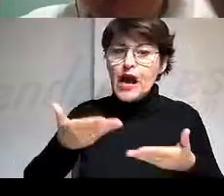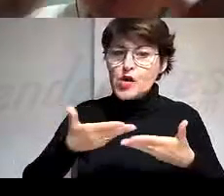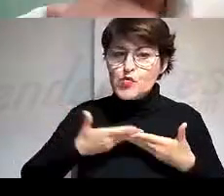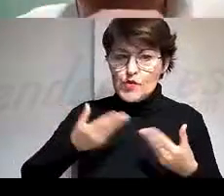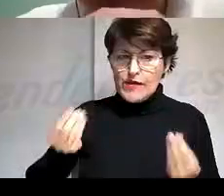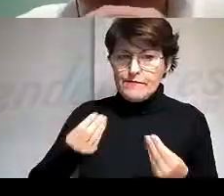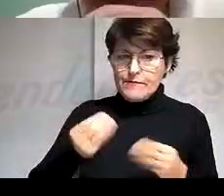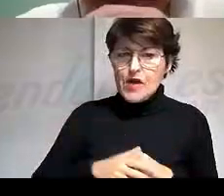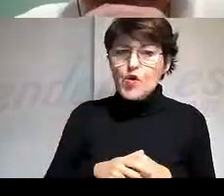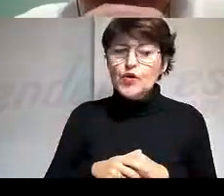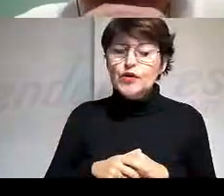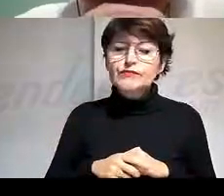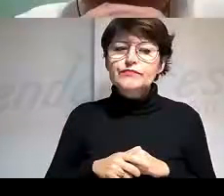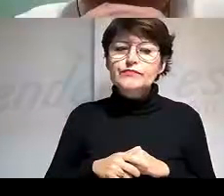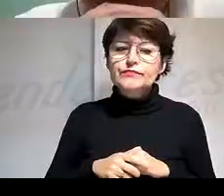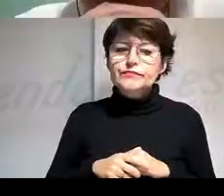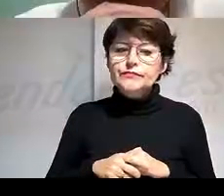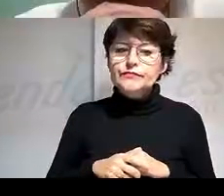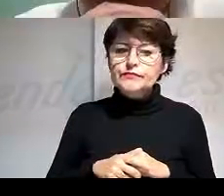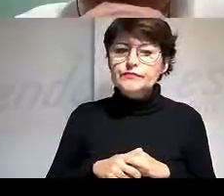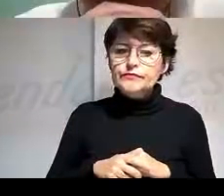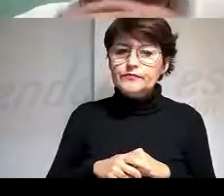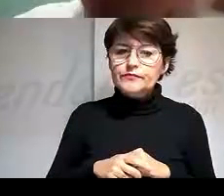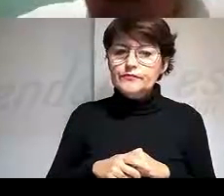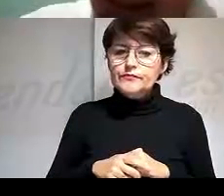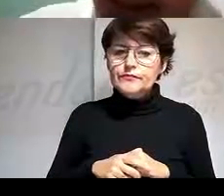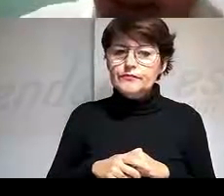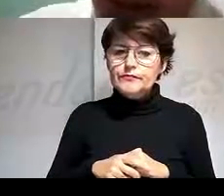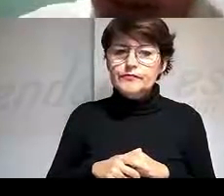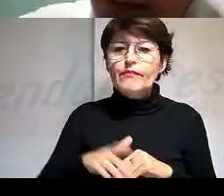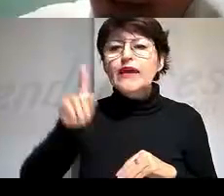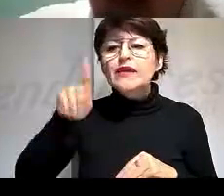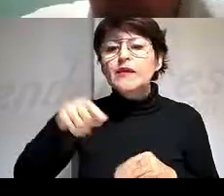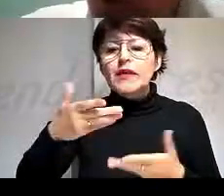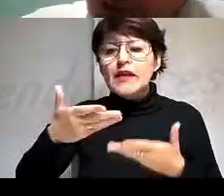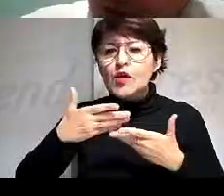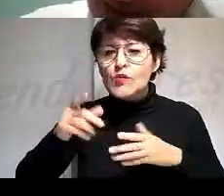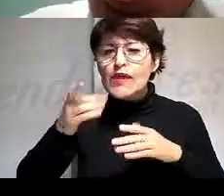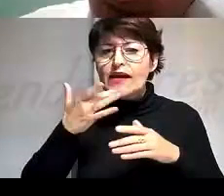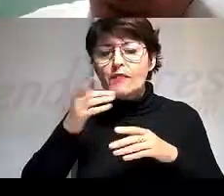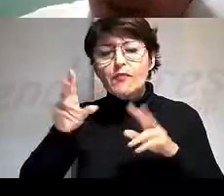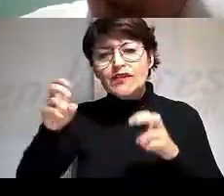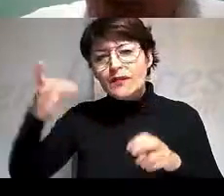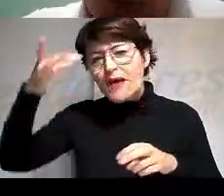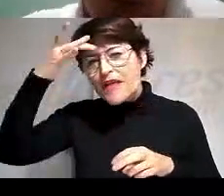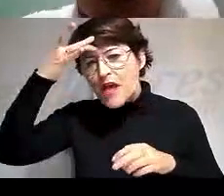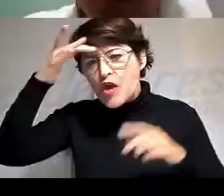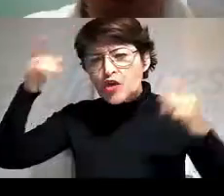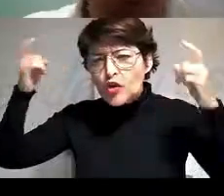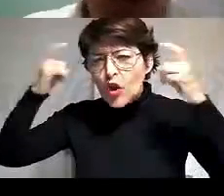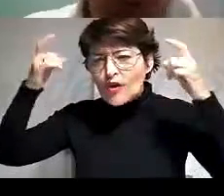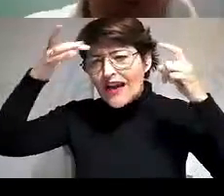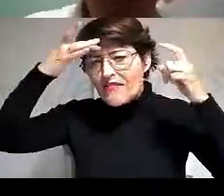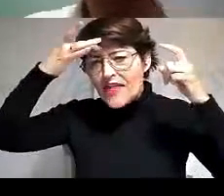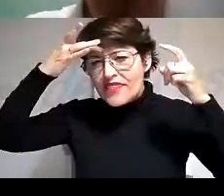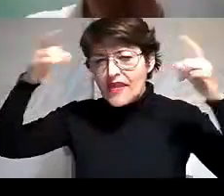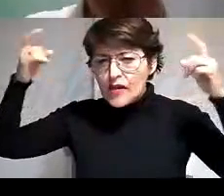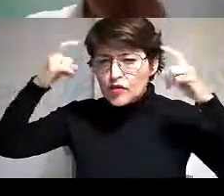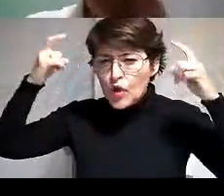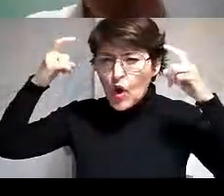ejemplo, la utilizamos también en situaciones de cefaleas, de migrañas, cuando hay una contractura de la